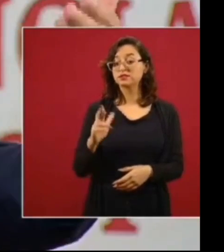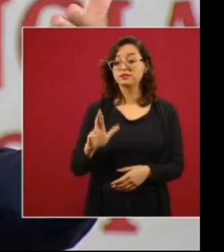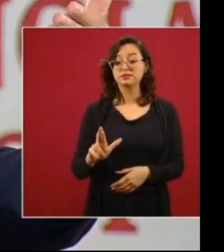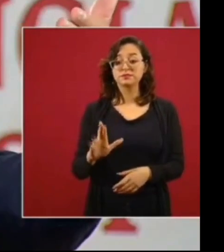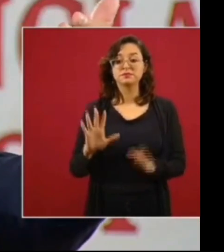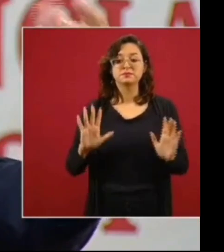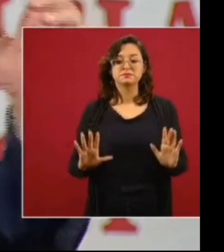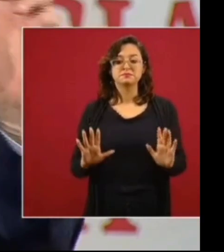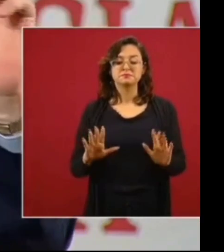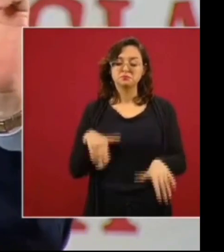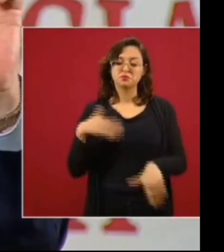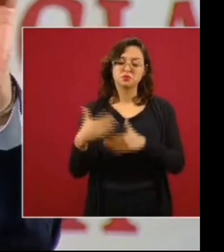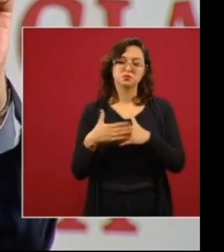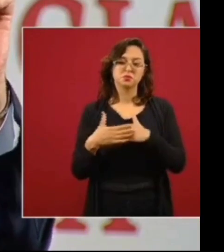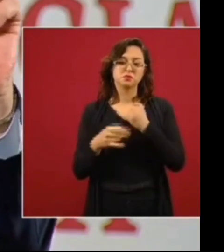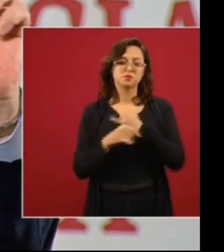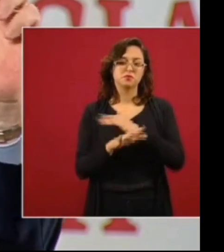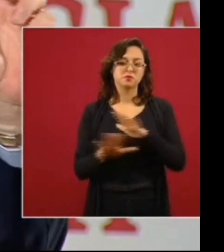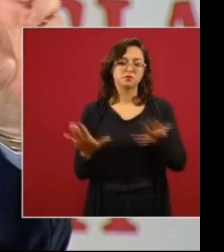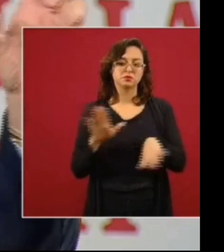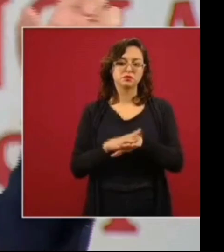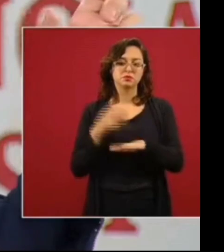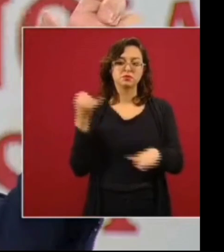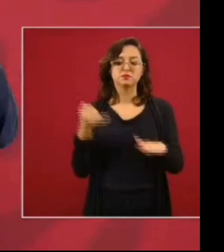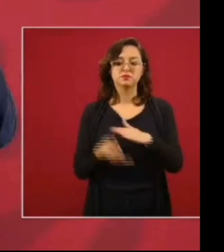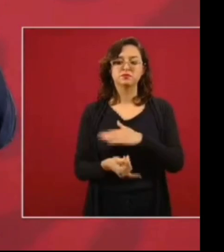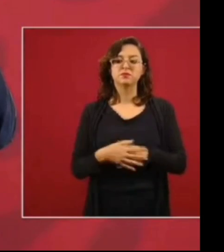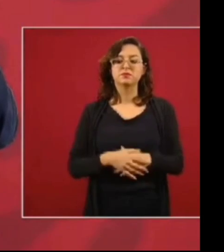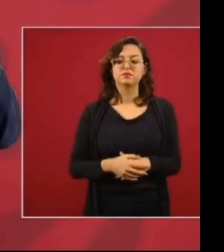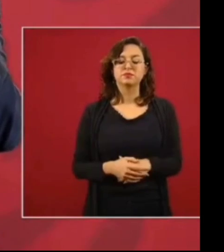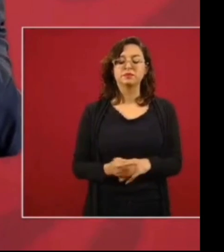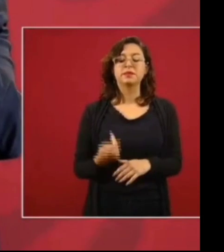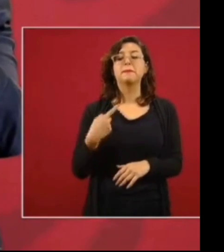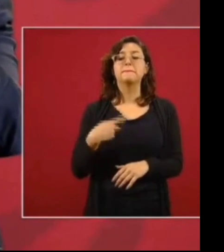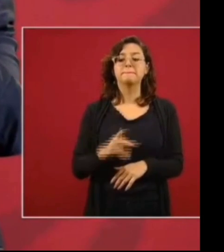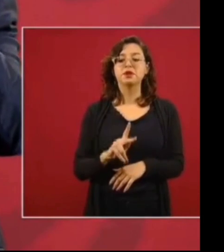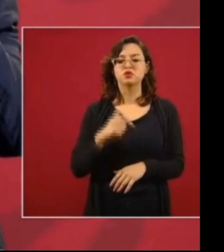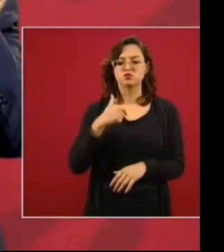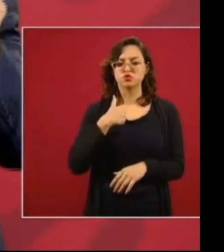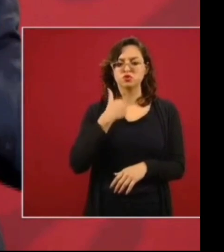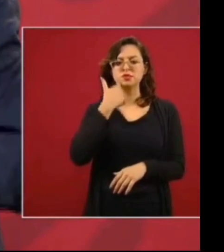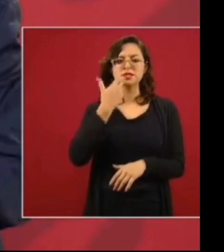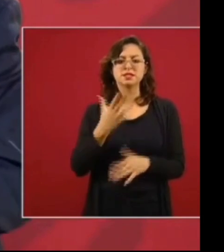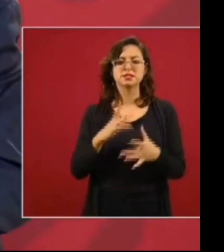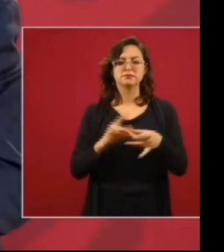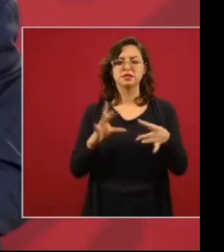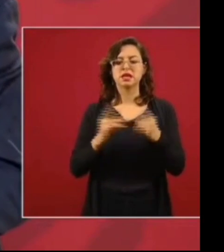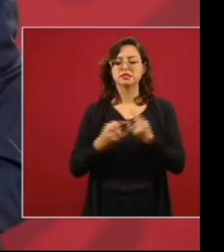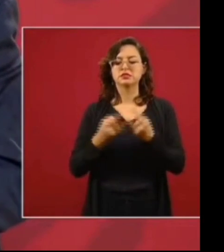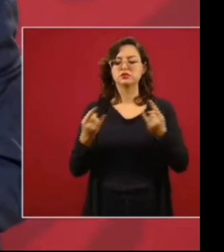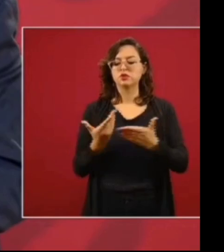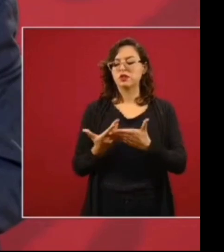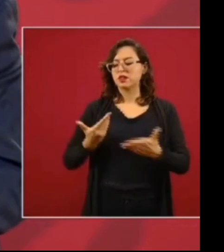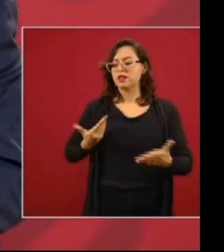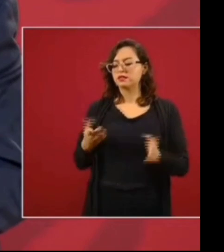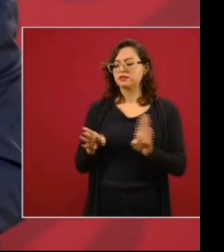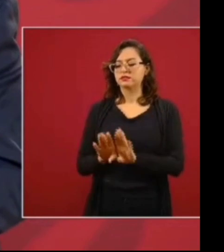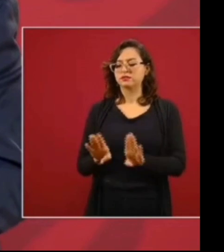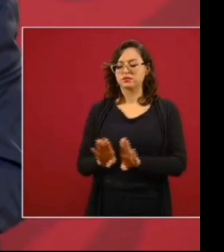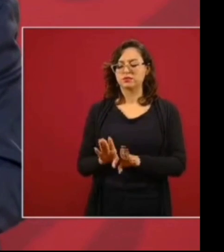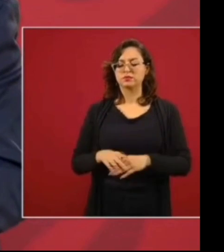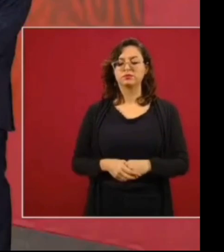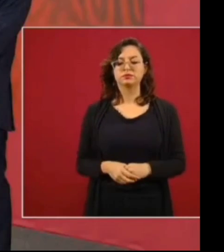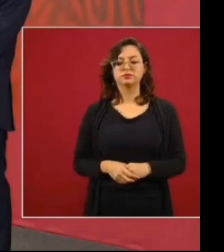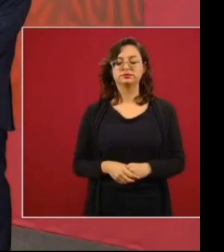ya informarles el detalle, pero lo que les quería yo comentar es el antecedente, cómo se llegó a este punto. Y bueno,